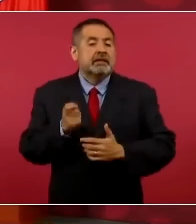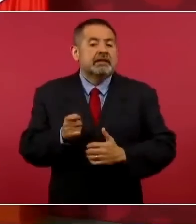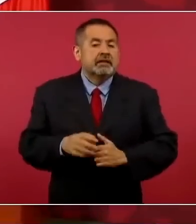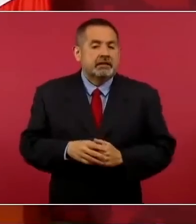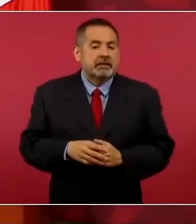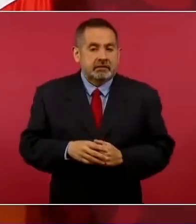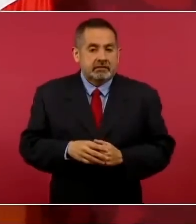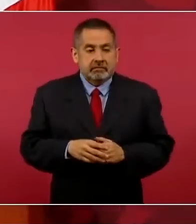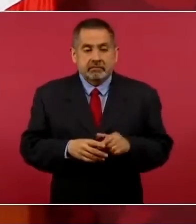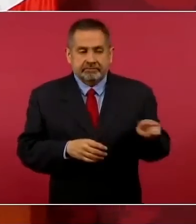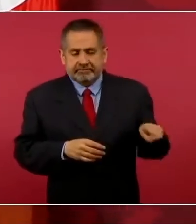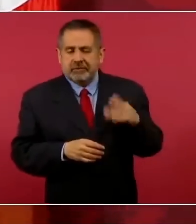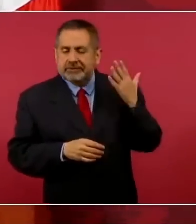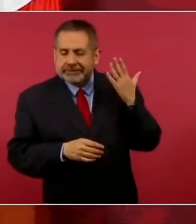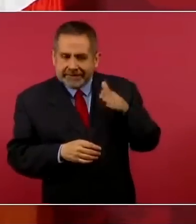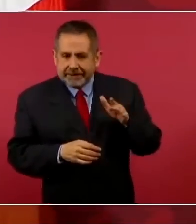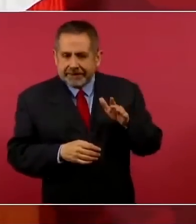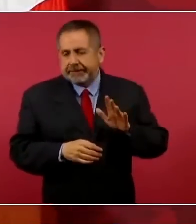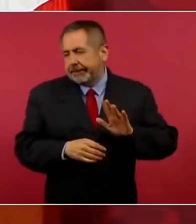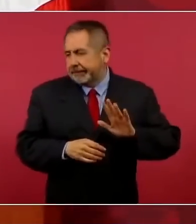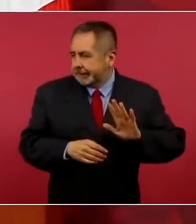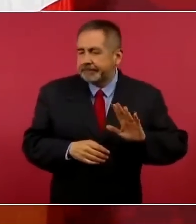y ellos lo saben, nada más que